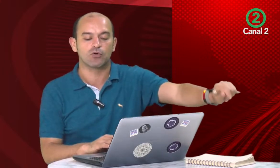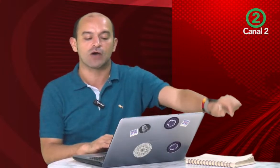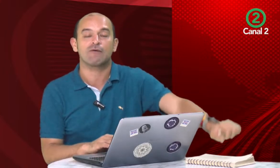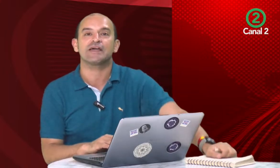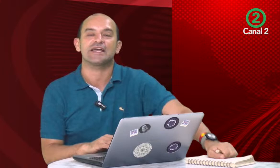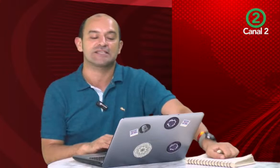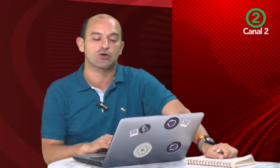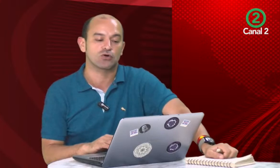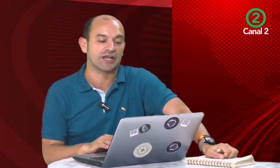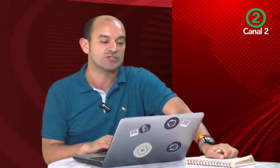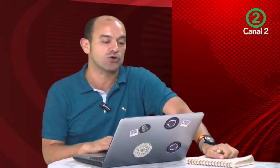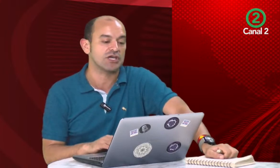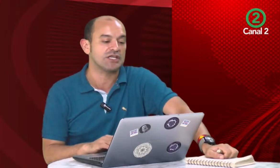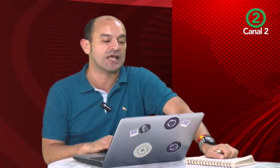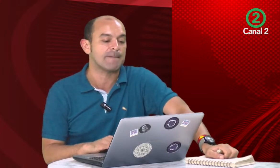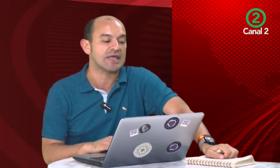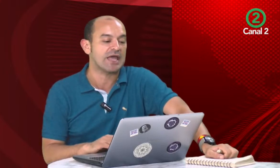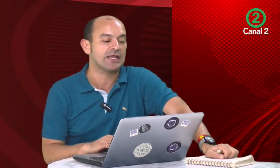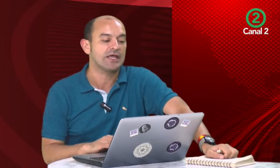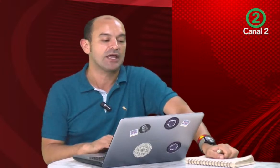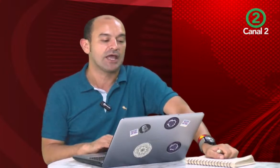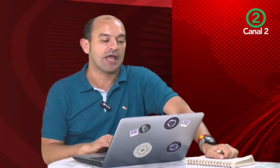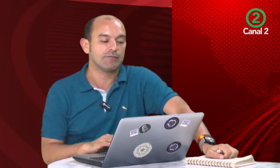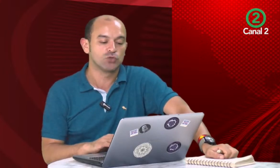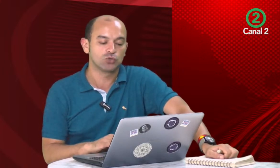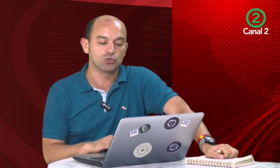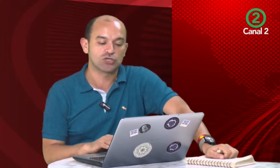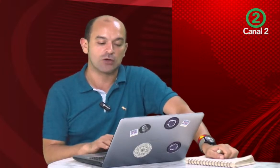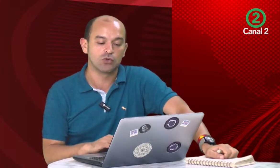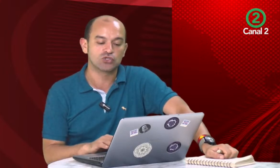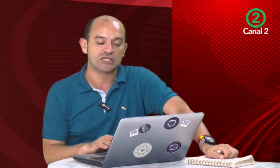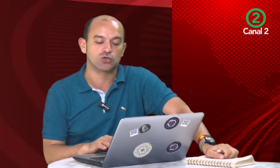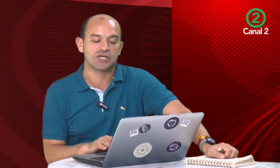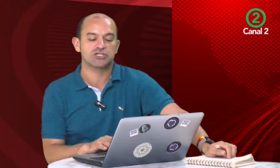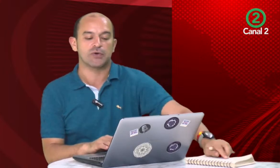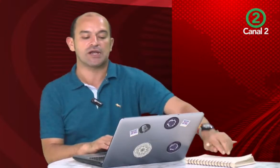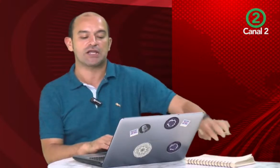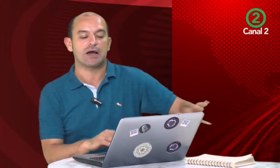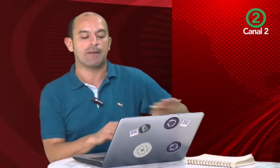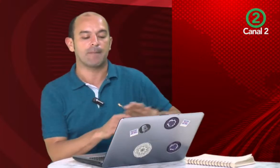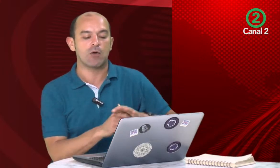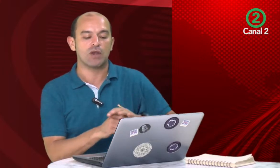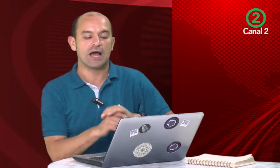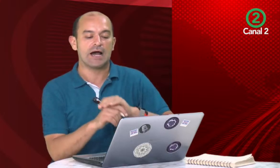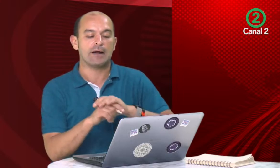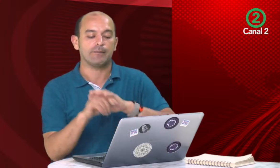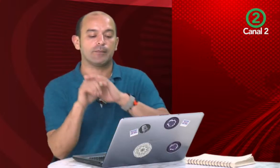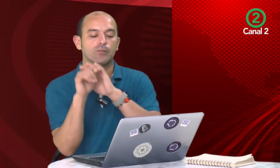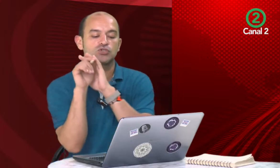Cadavid, deplorable ese Congreso. Y también en YouTube, saludos a Sonia Echeverry, a